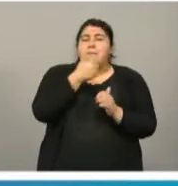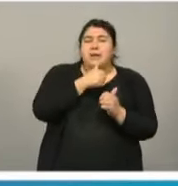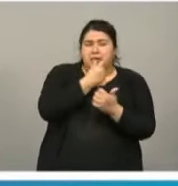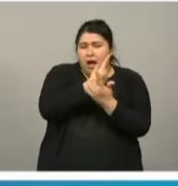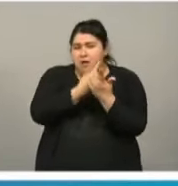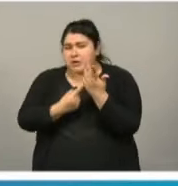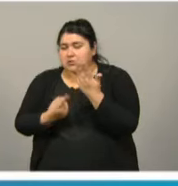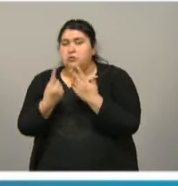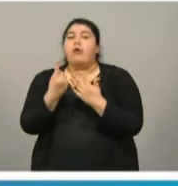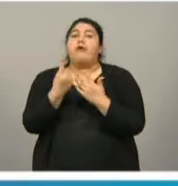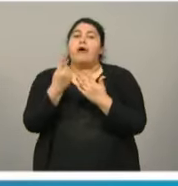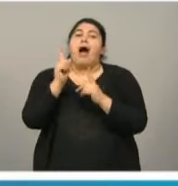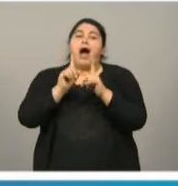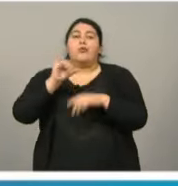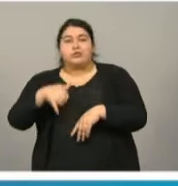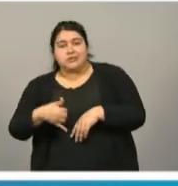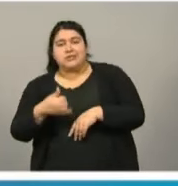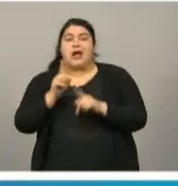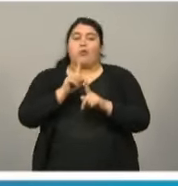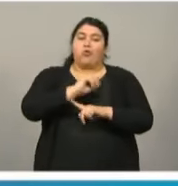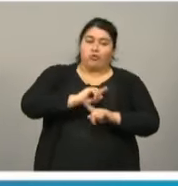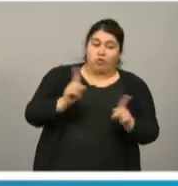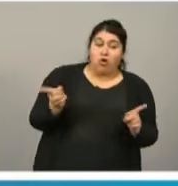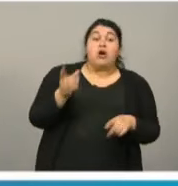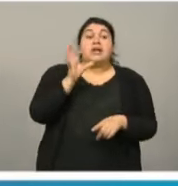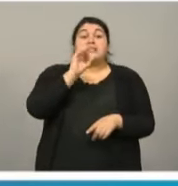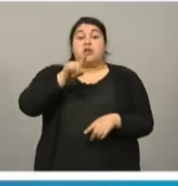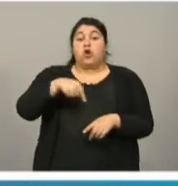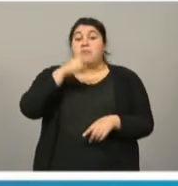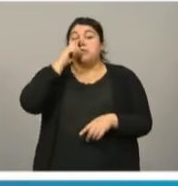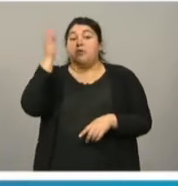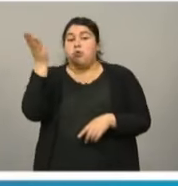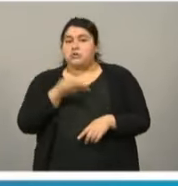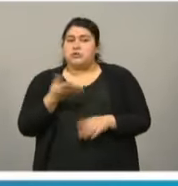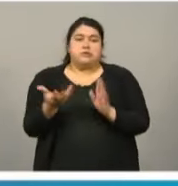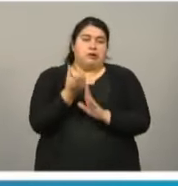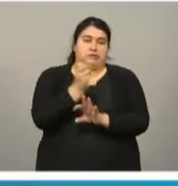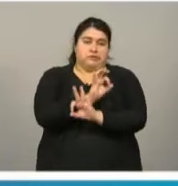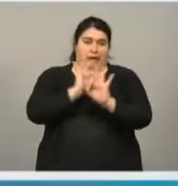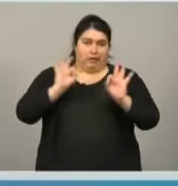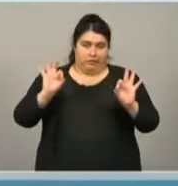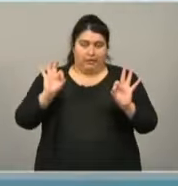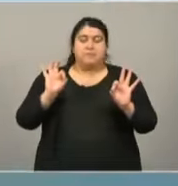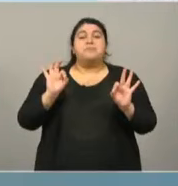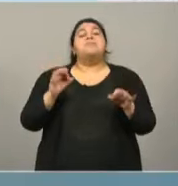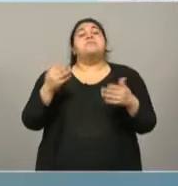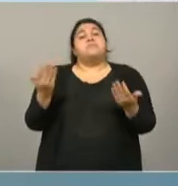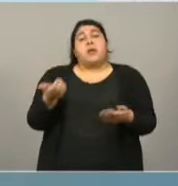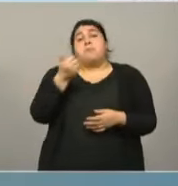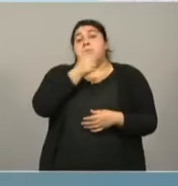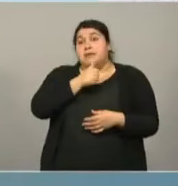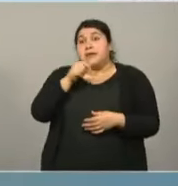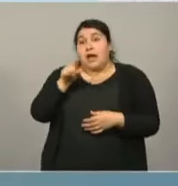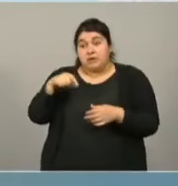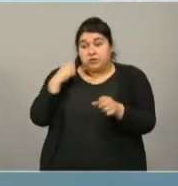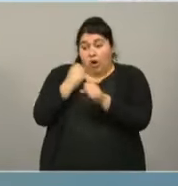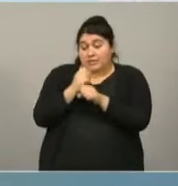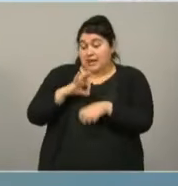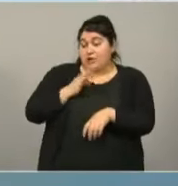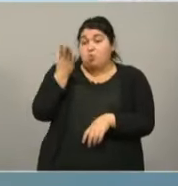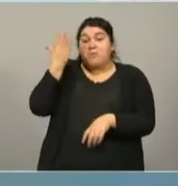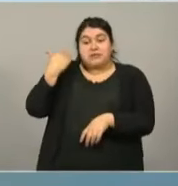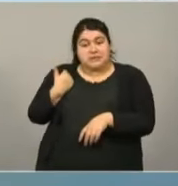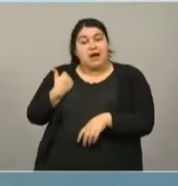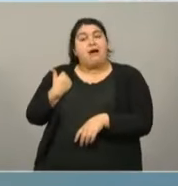s algunos y el 0,7 no pudo conseguir ninguno es decir eh también los medicamentos hasta el año pasado